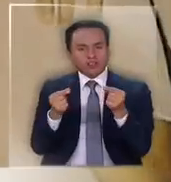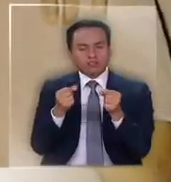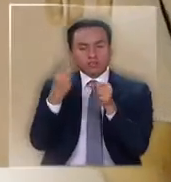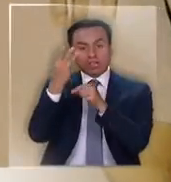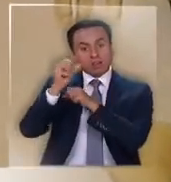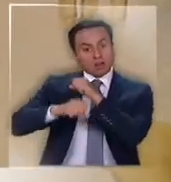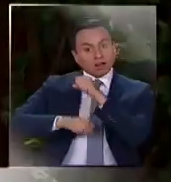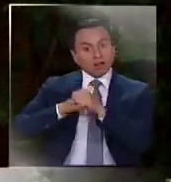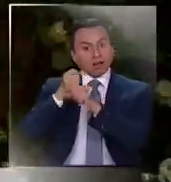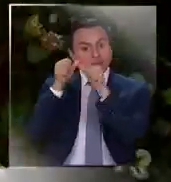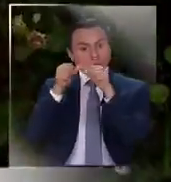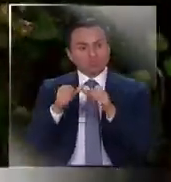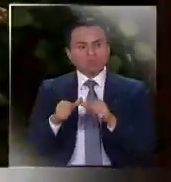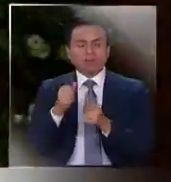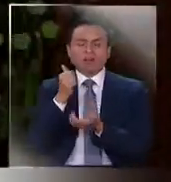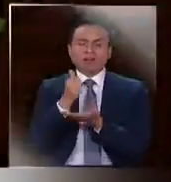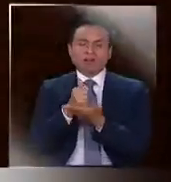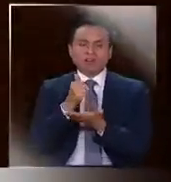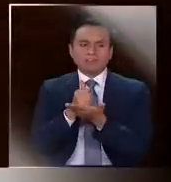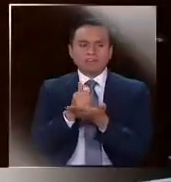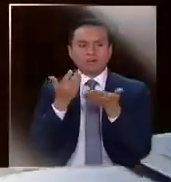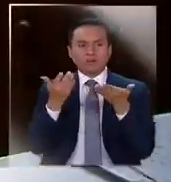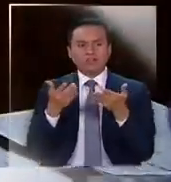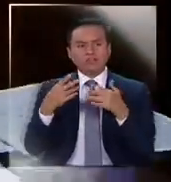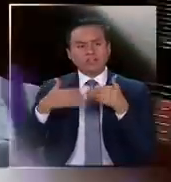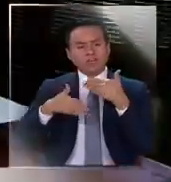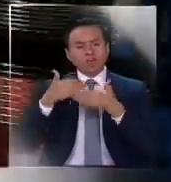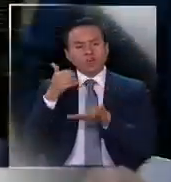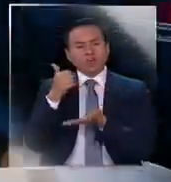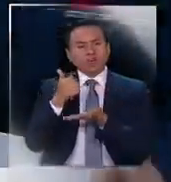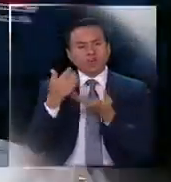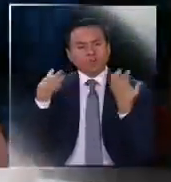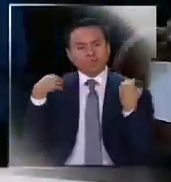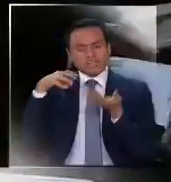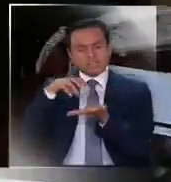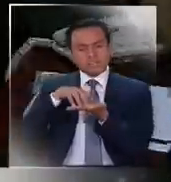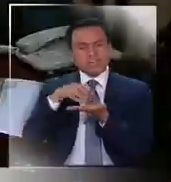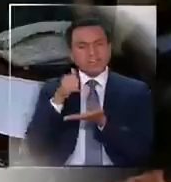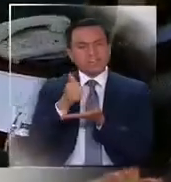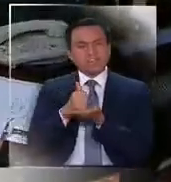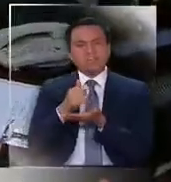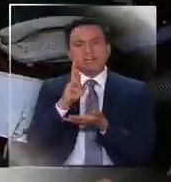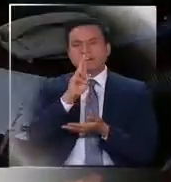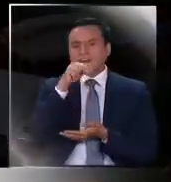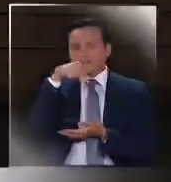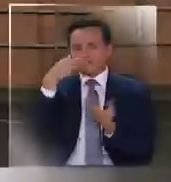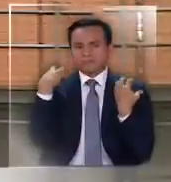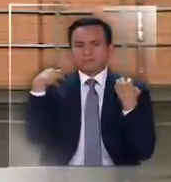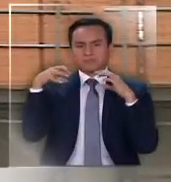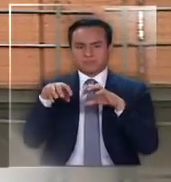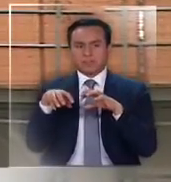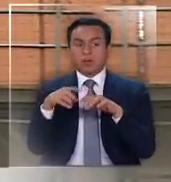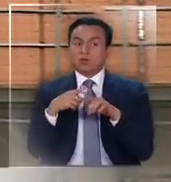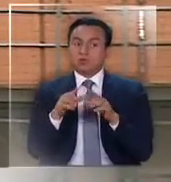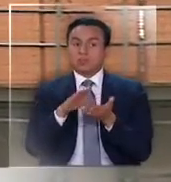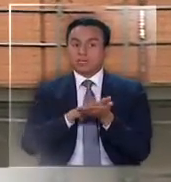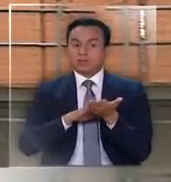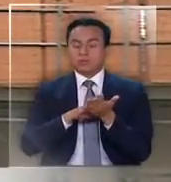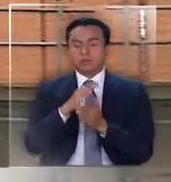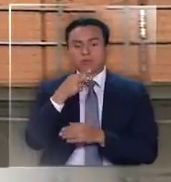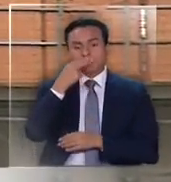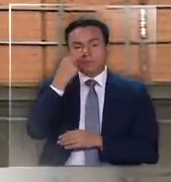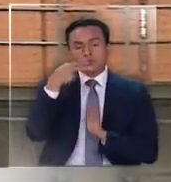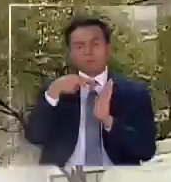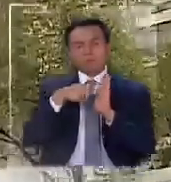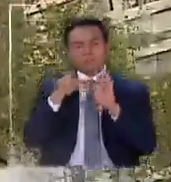30 años fueron alcaldes. Hoy las riendas comunales están en manos de un edil de Renovación Nacional. Otro ejemplo, desde noviembre